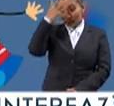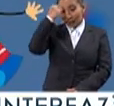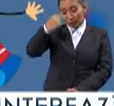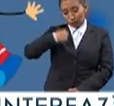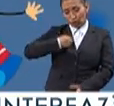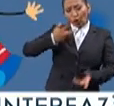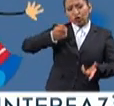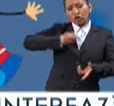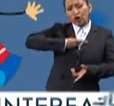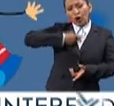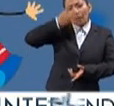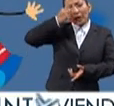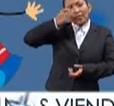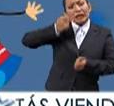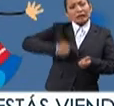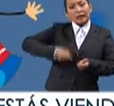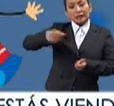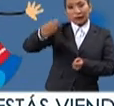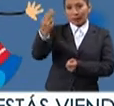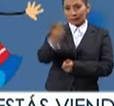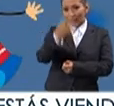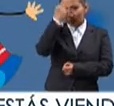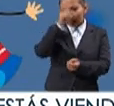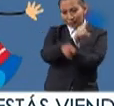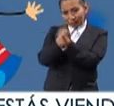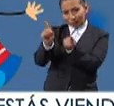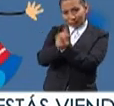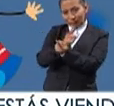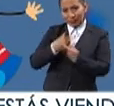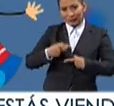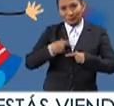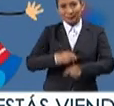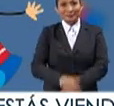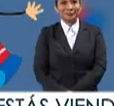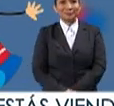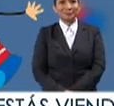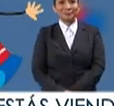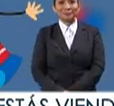para aprender a aprender es necesario aprender a convivir